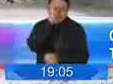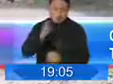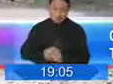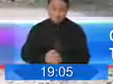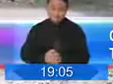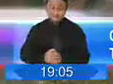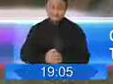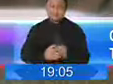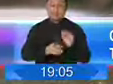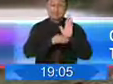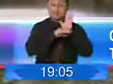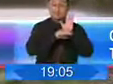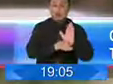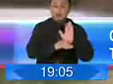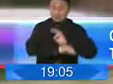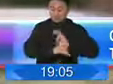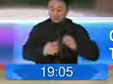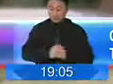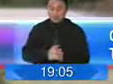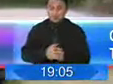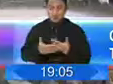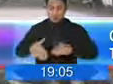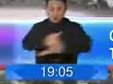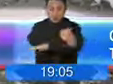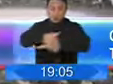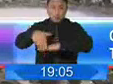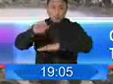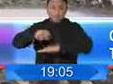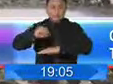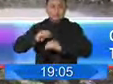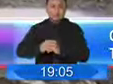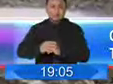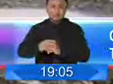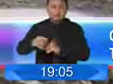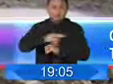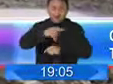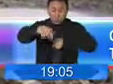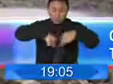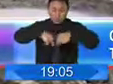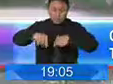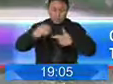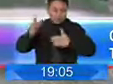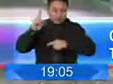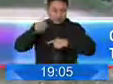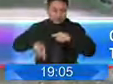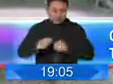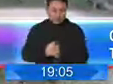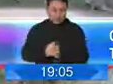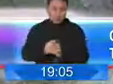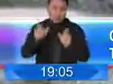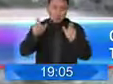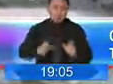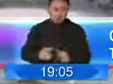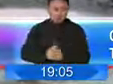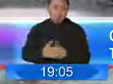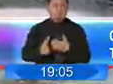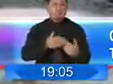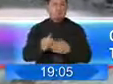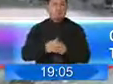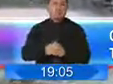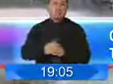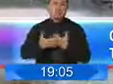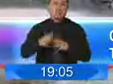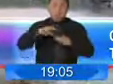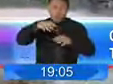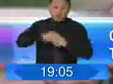lamentable hecho señalaron que a pesar de que la vía estaba obstaculizada al tránsito, el fallecido intentó cruzar por encima de